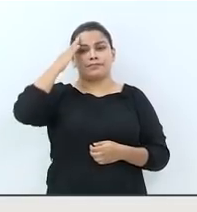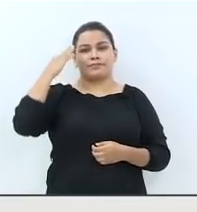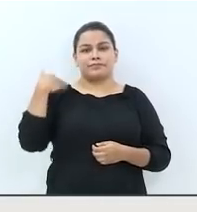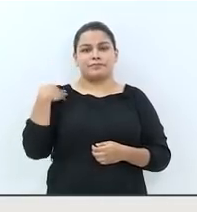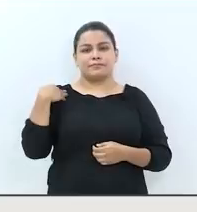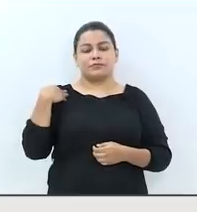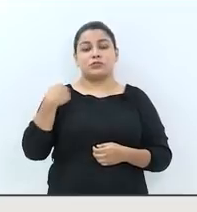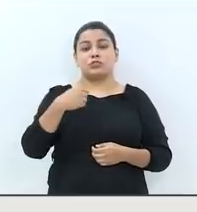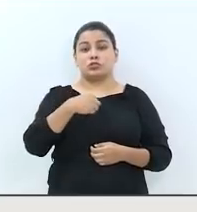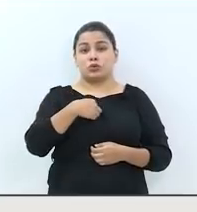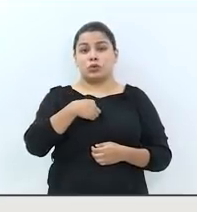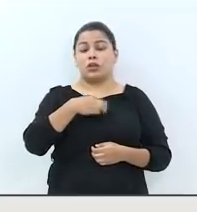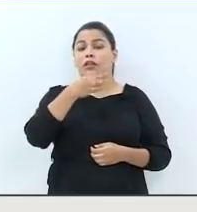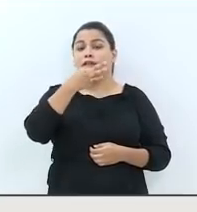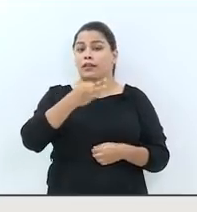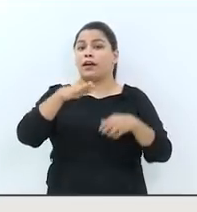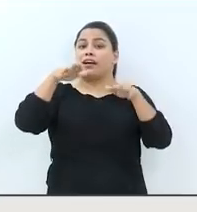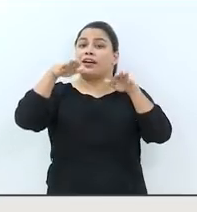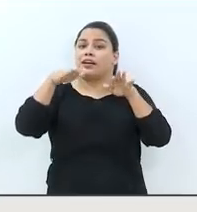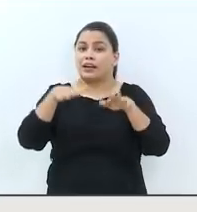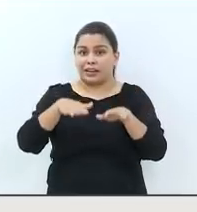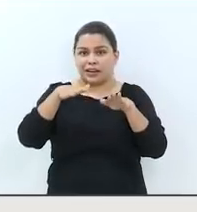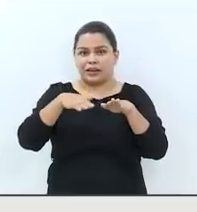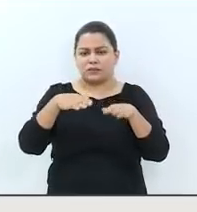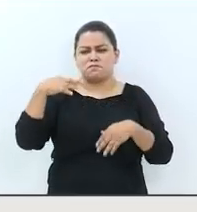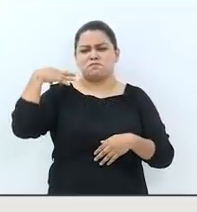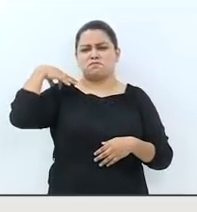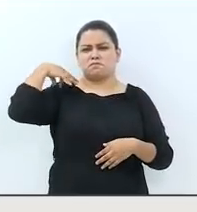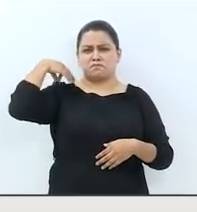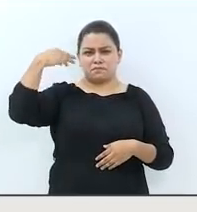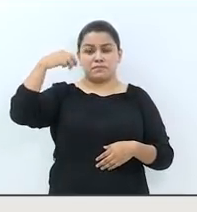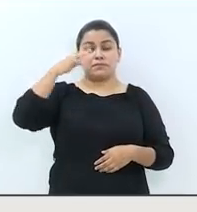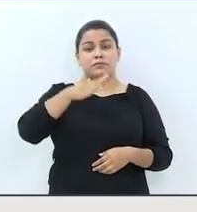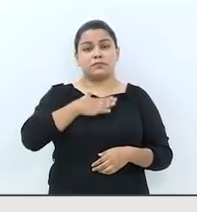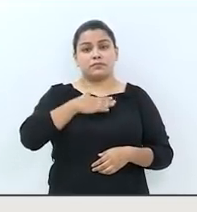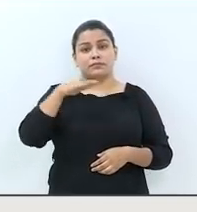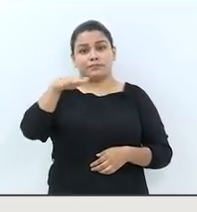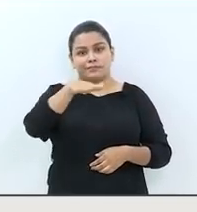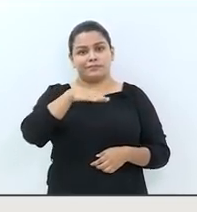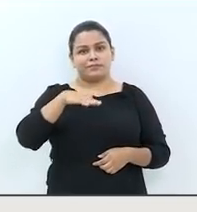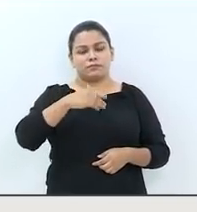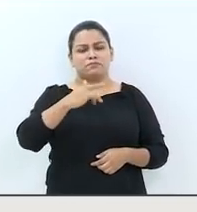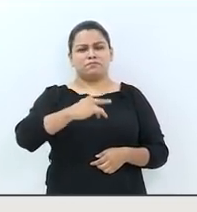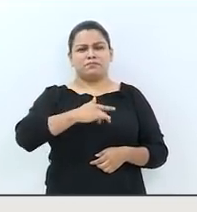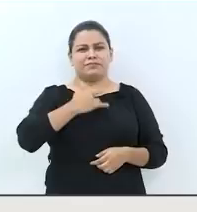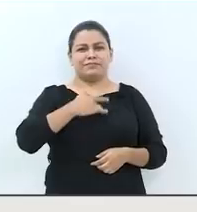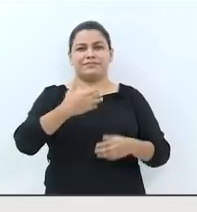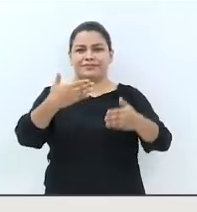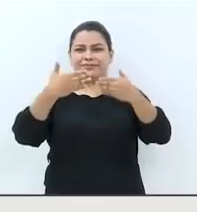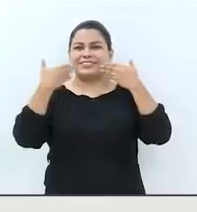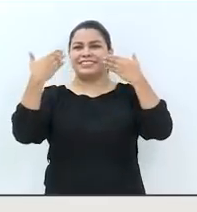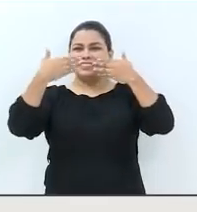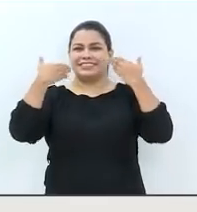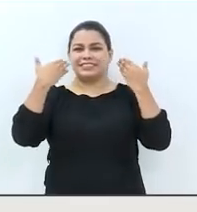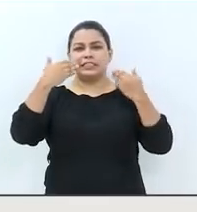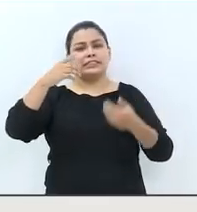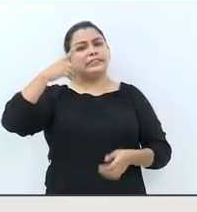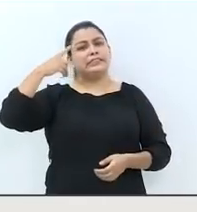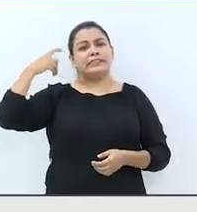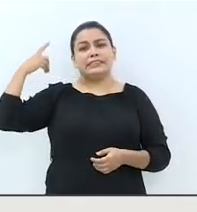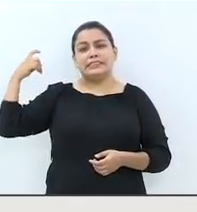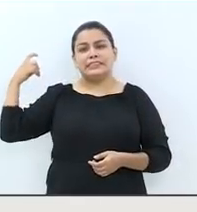Carlos, realmente agradecer que nos hayan invitado a este espacio porque me he sentido sumamente contenta recordando